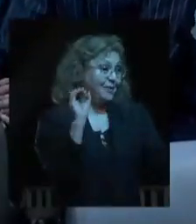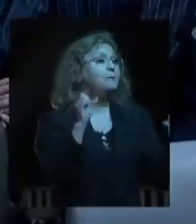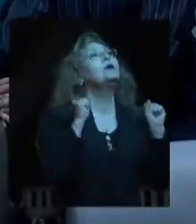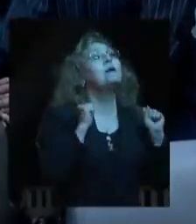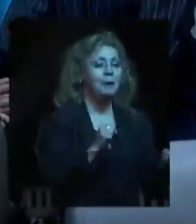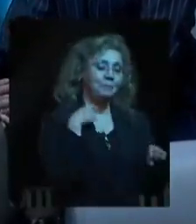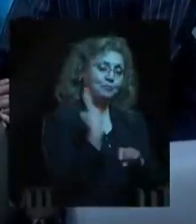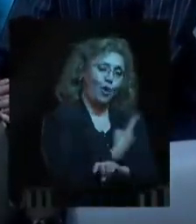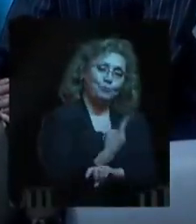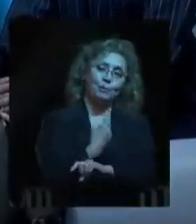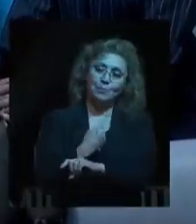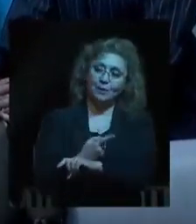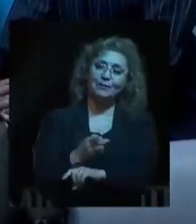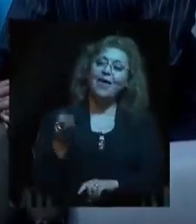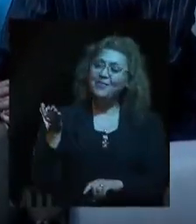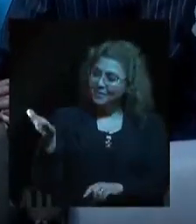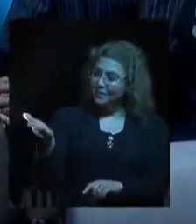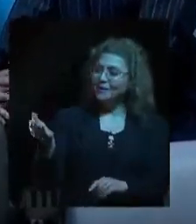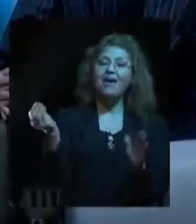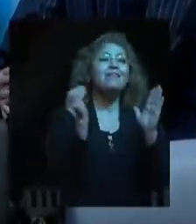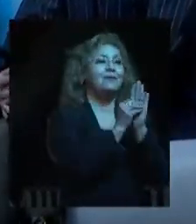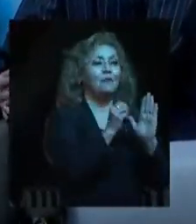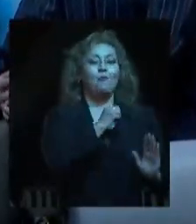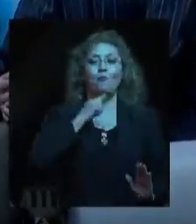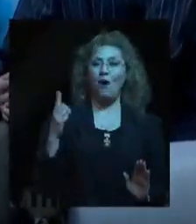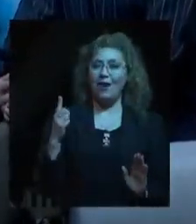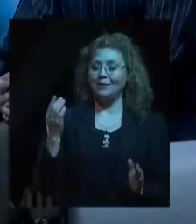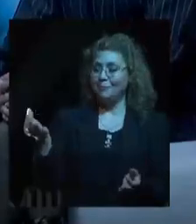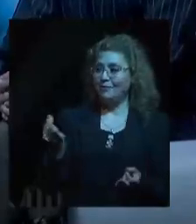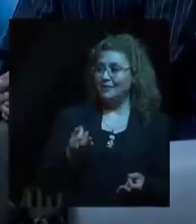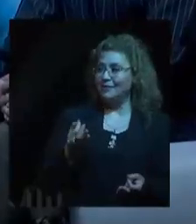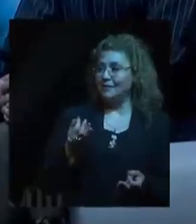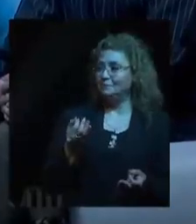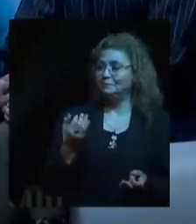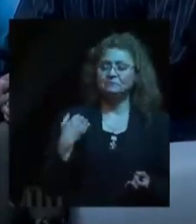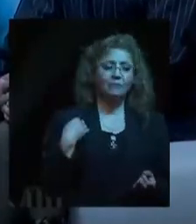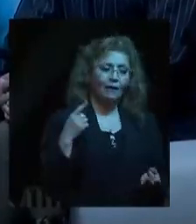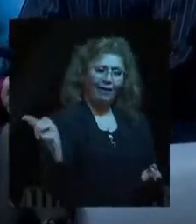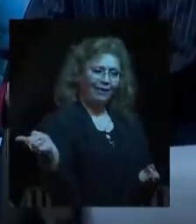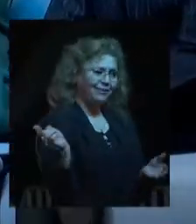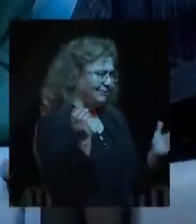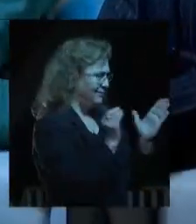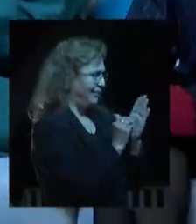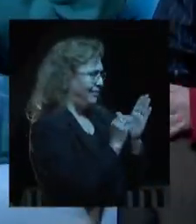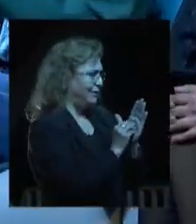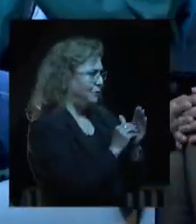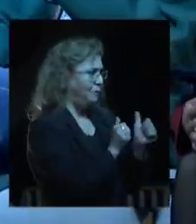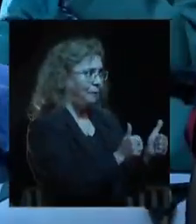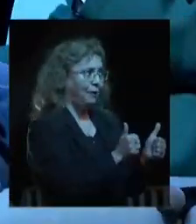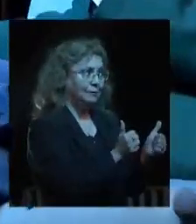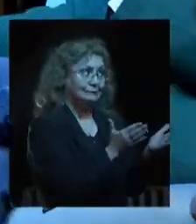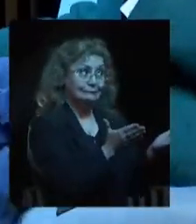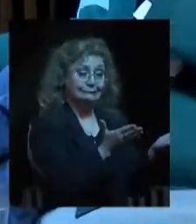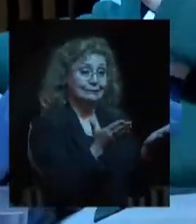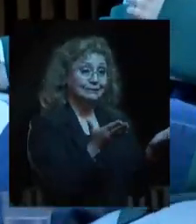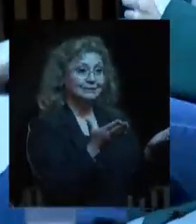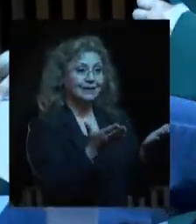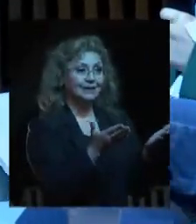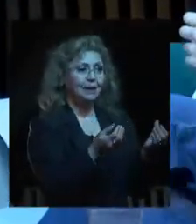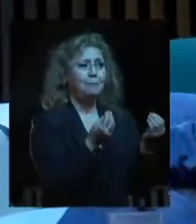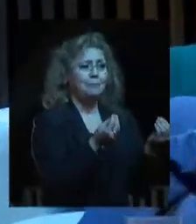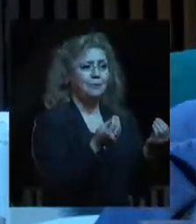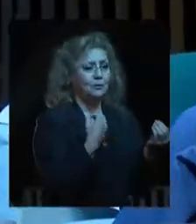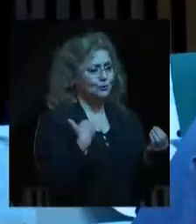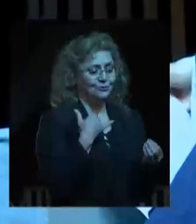conversación. ¿Cuál es su dato freak, profe? Wow, y sí, es que ese dato es demasiado bueno. Es un gran dato. Demasiado bueno, no